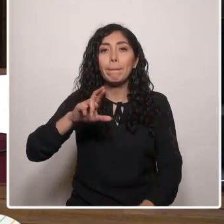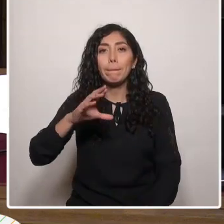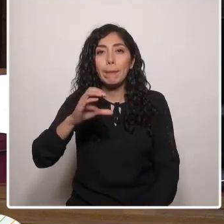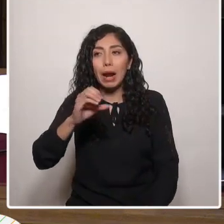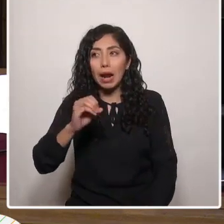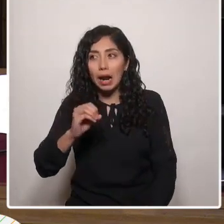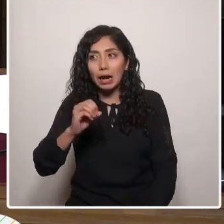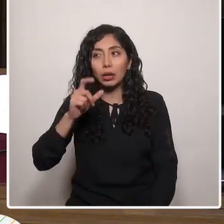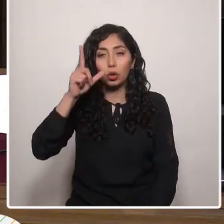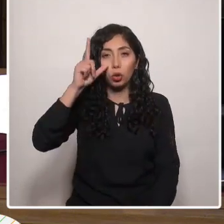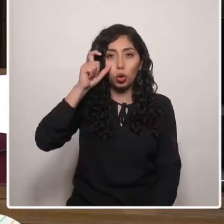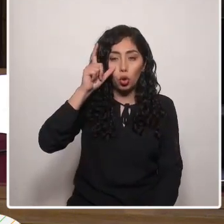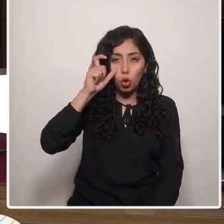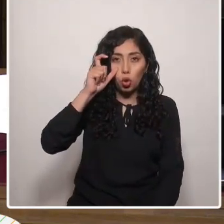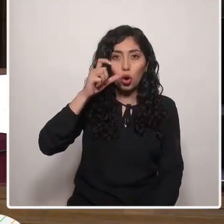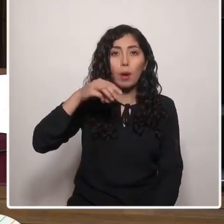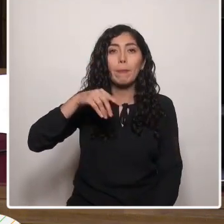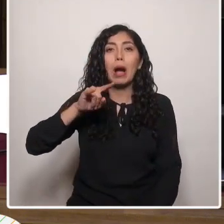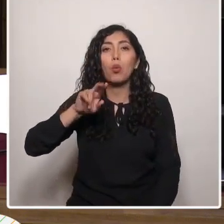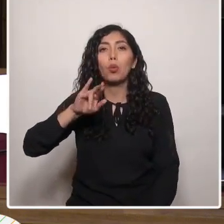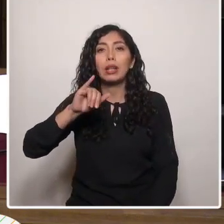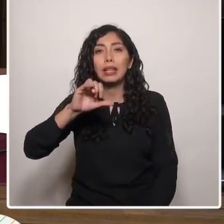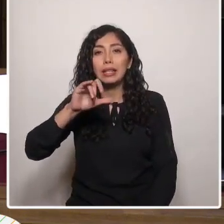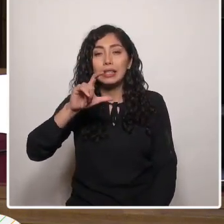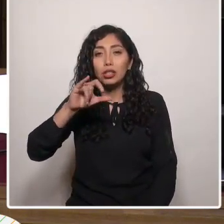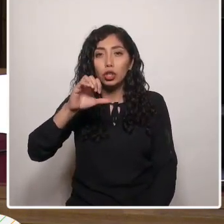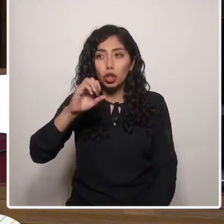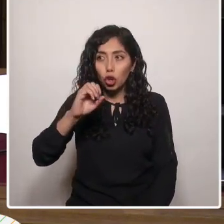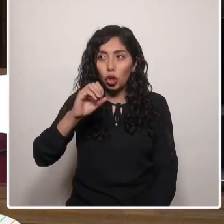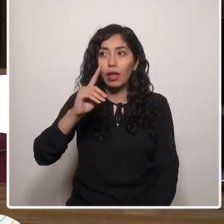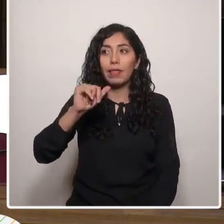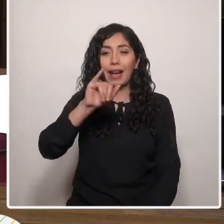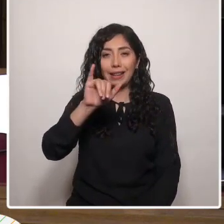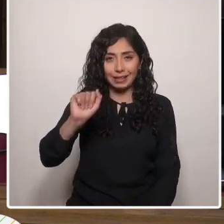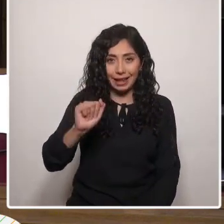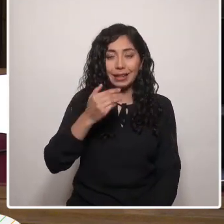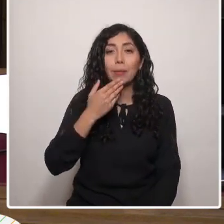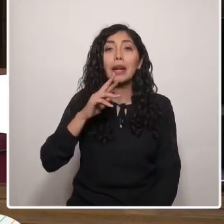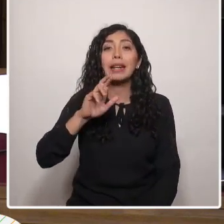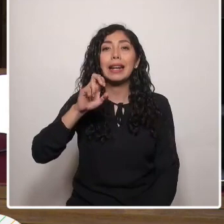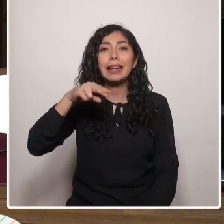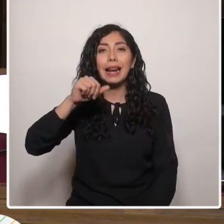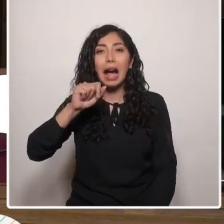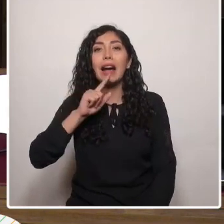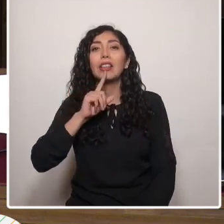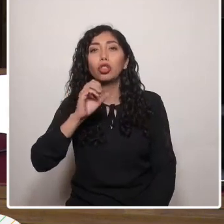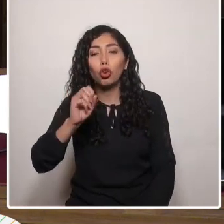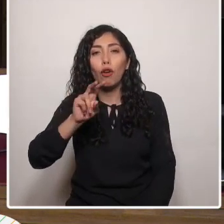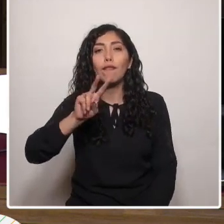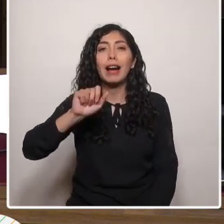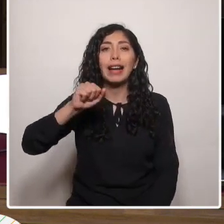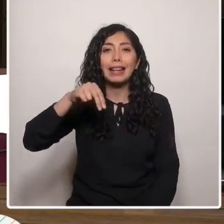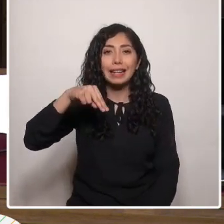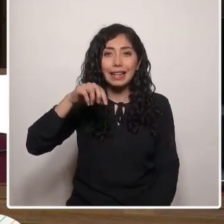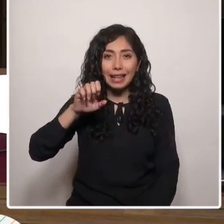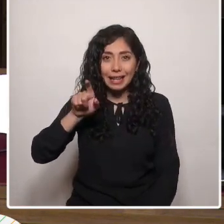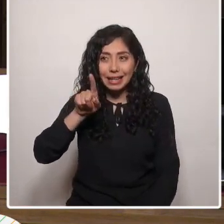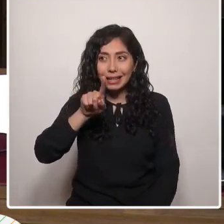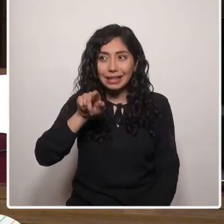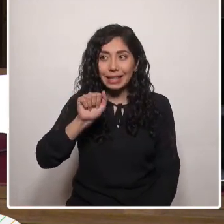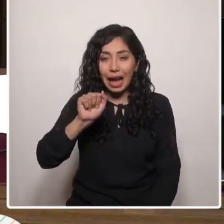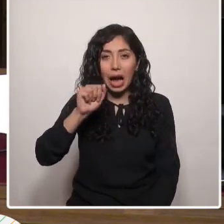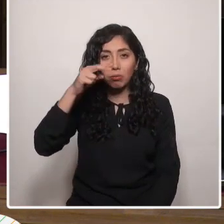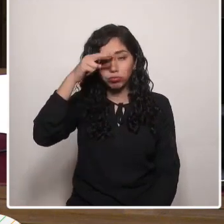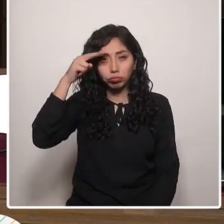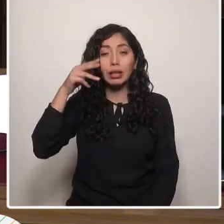Arellano, Mauricio Daza, Renato Garín, Vanessa Hoppe,